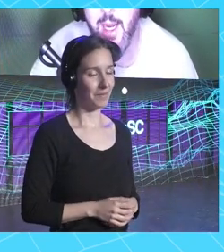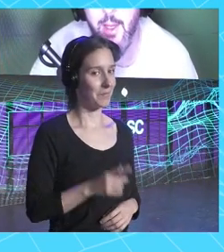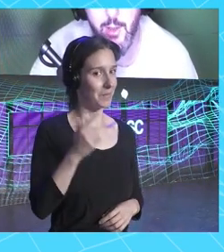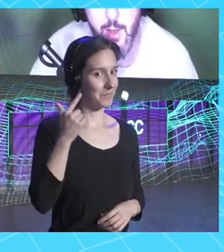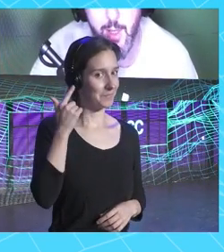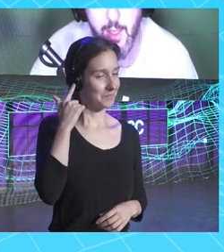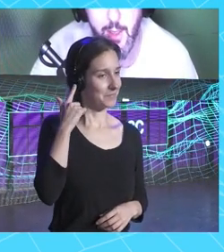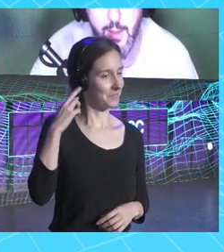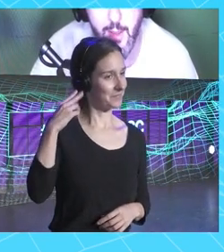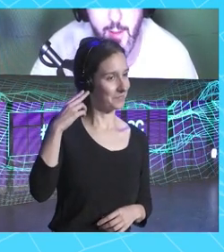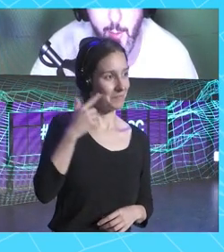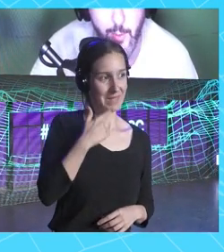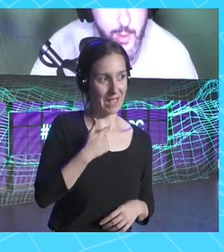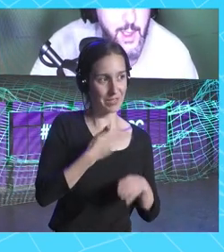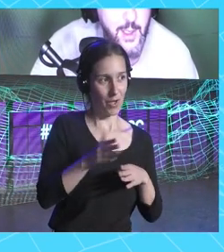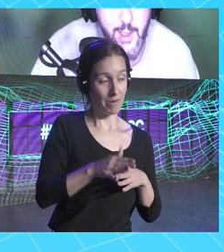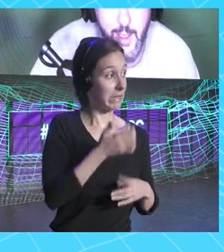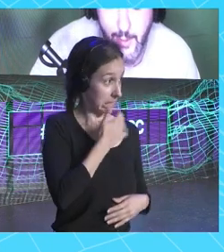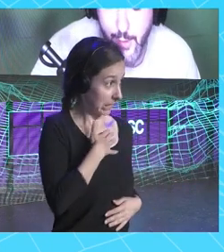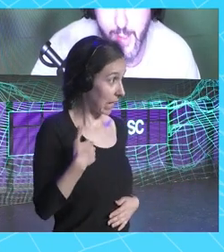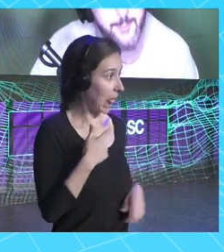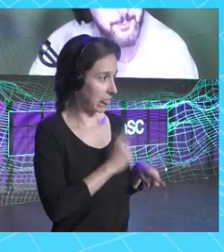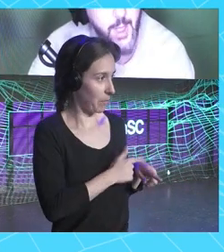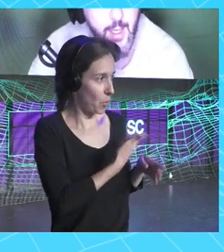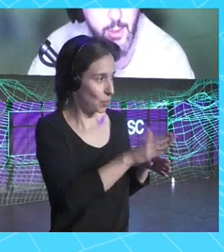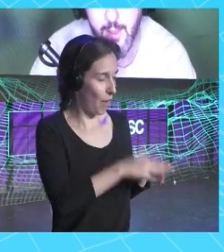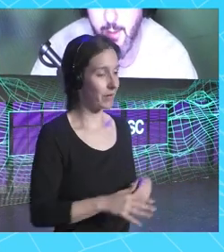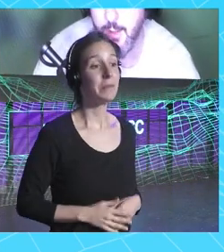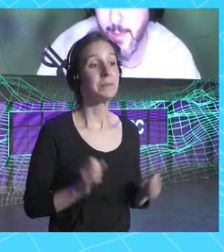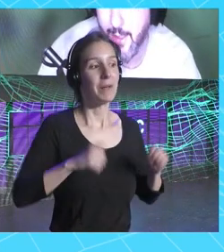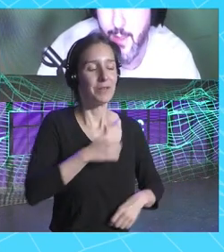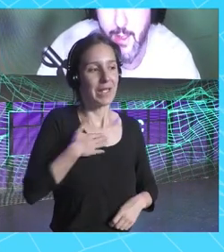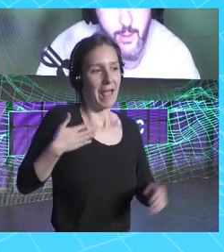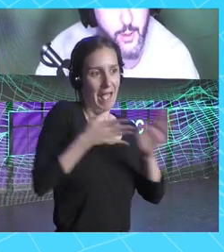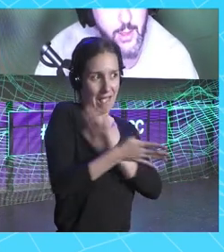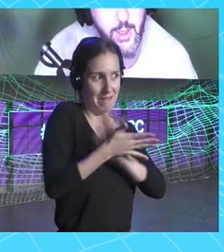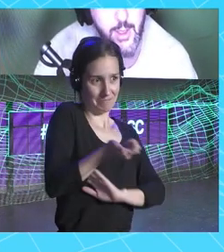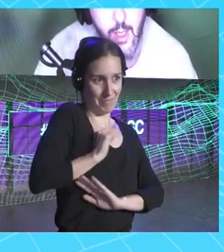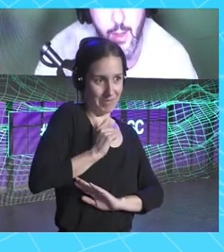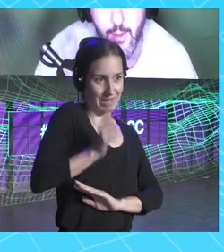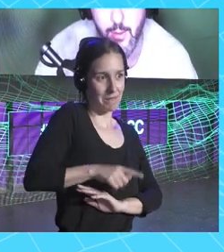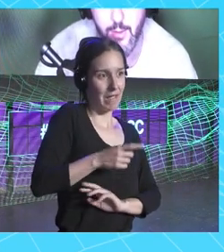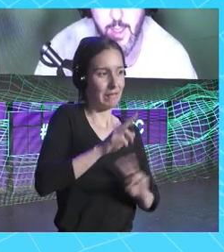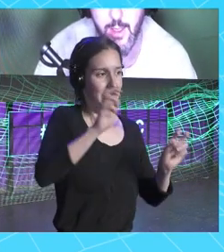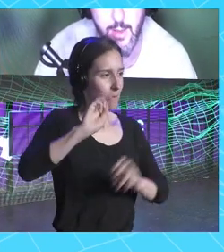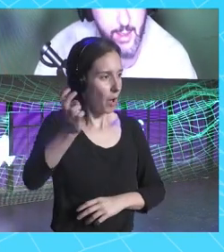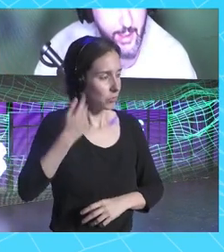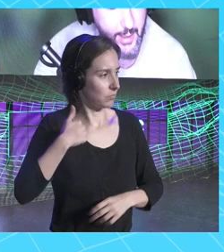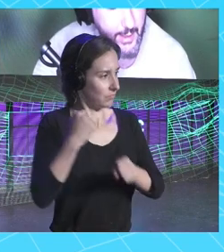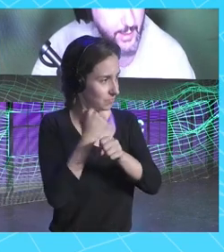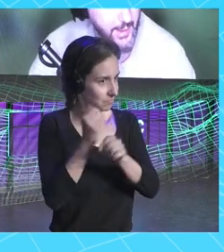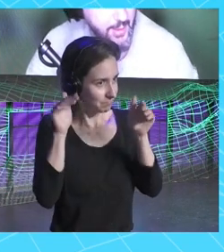pinganillo que todavía me quedan te da tiempo si tú quieres hablar entonces Os quería explicar también otras cosas que estoy haciendo otras